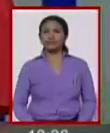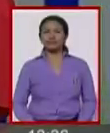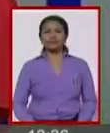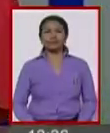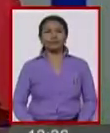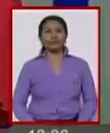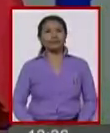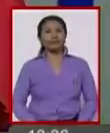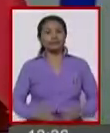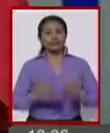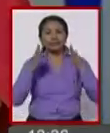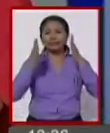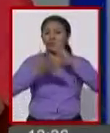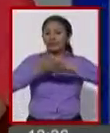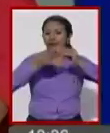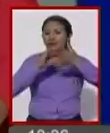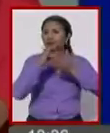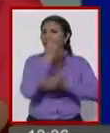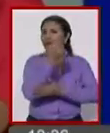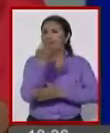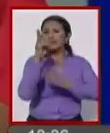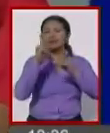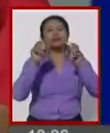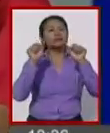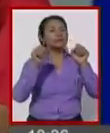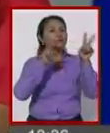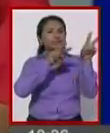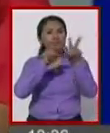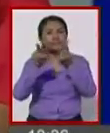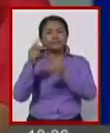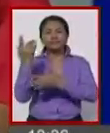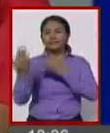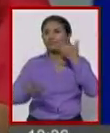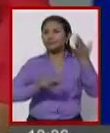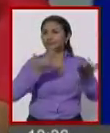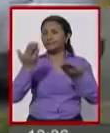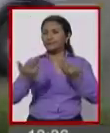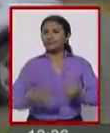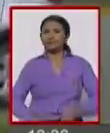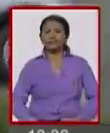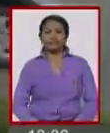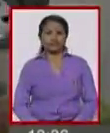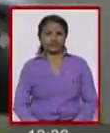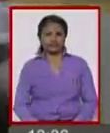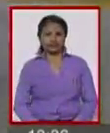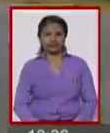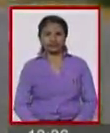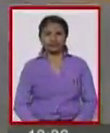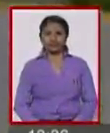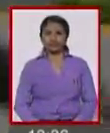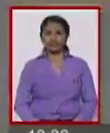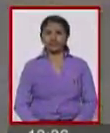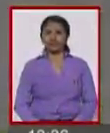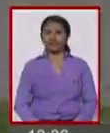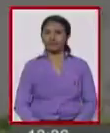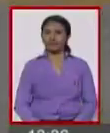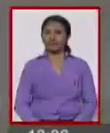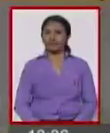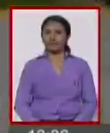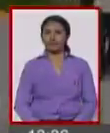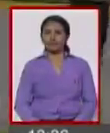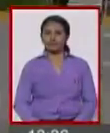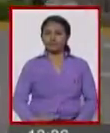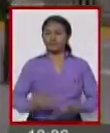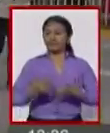Y a continuación vamos a escuchar relatos de algunas personas que pudieron presenciar este incendio. Vamos, señores, por medida de seguridad por la parte